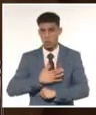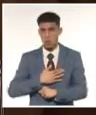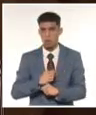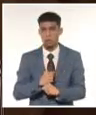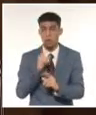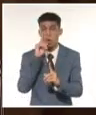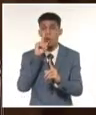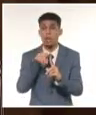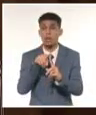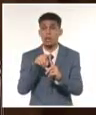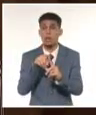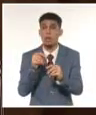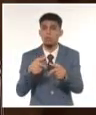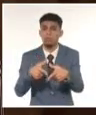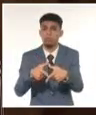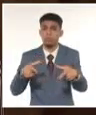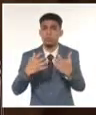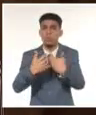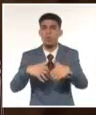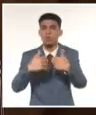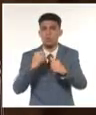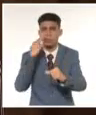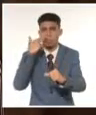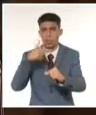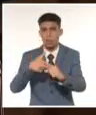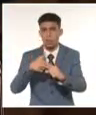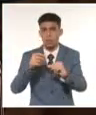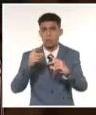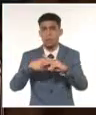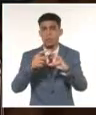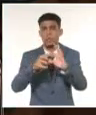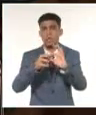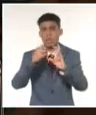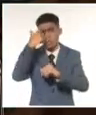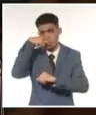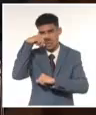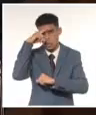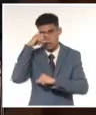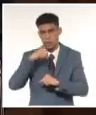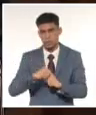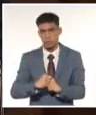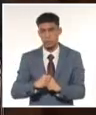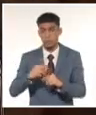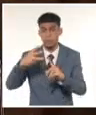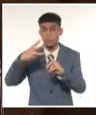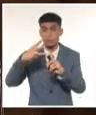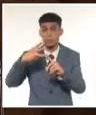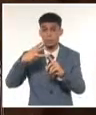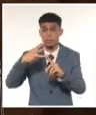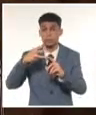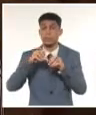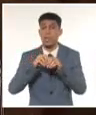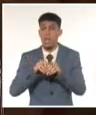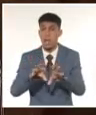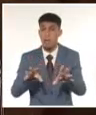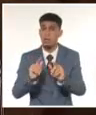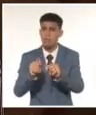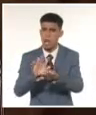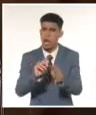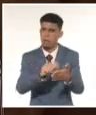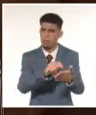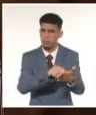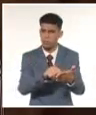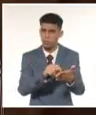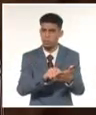incrementar la producción de petróleo y gas. El tercer ejemplo, que está en las proyecciones de gobierno de alto